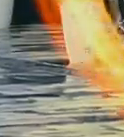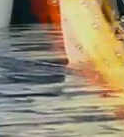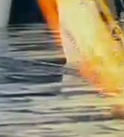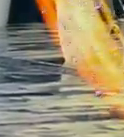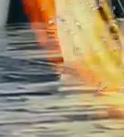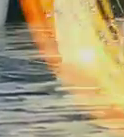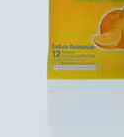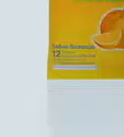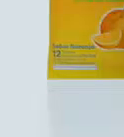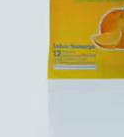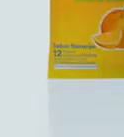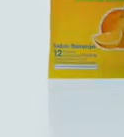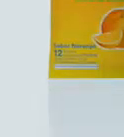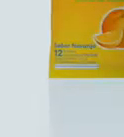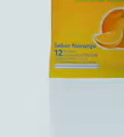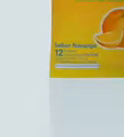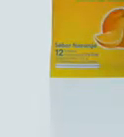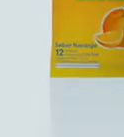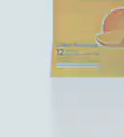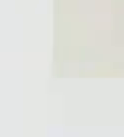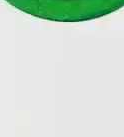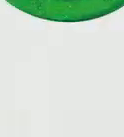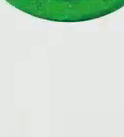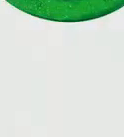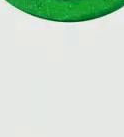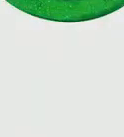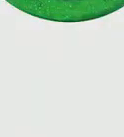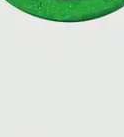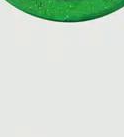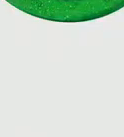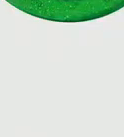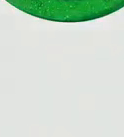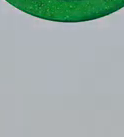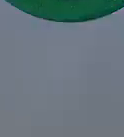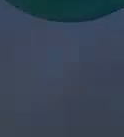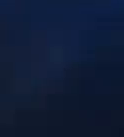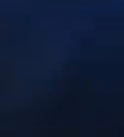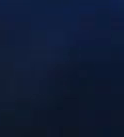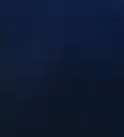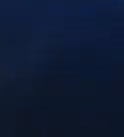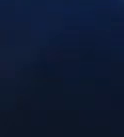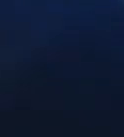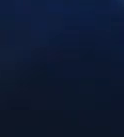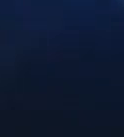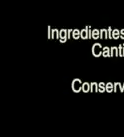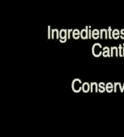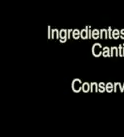de tu organismo. Vida Sema Inc. MK nos refuerza y nos encanta. MK.